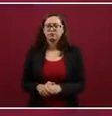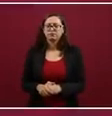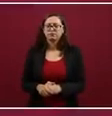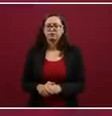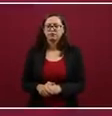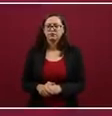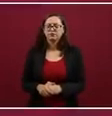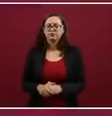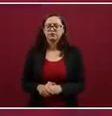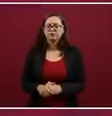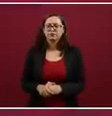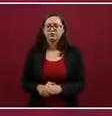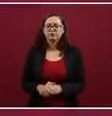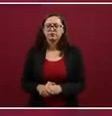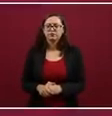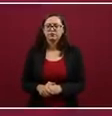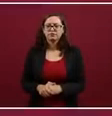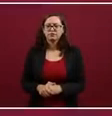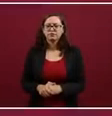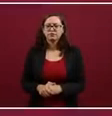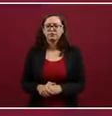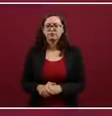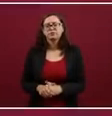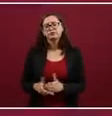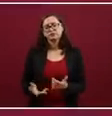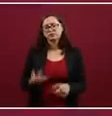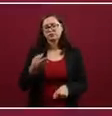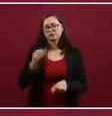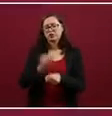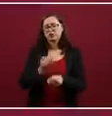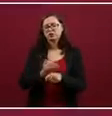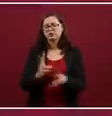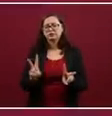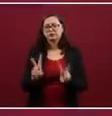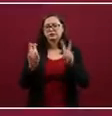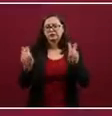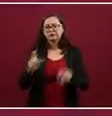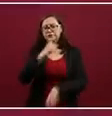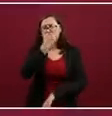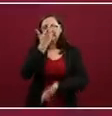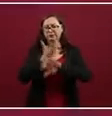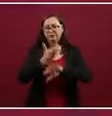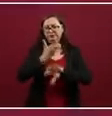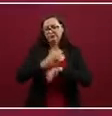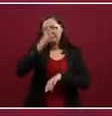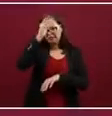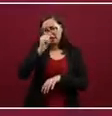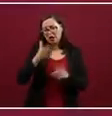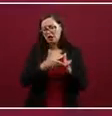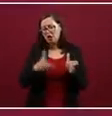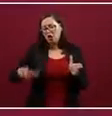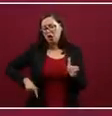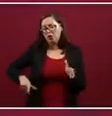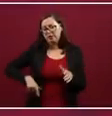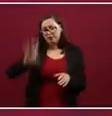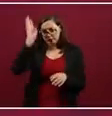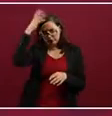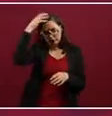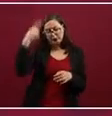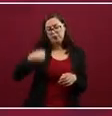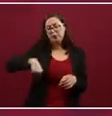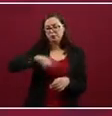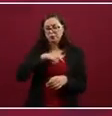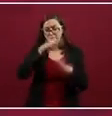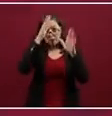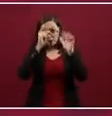respecto a los acuerdos llegados con Estados Unidos a la administración Trump respecto al tema de